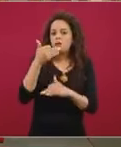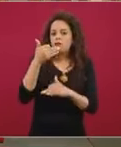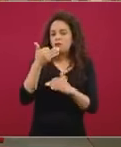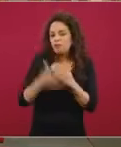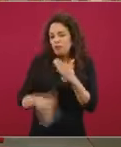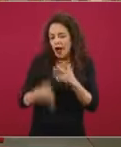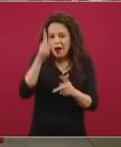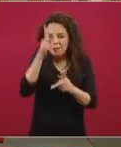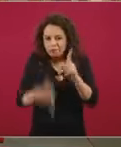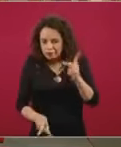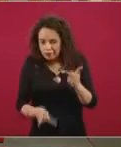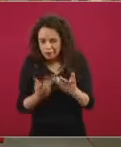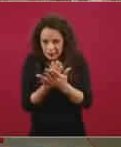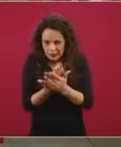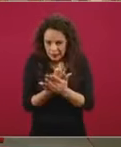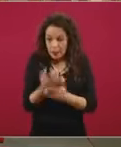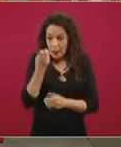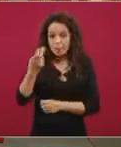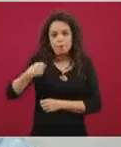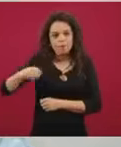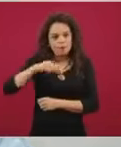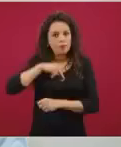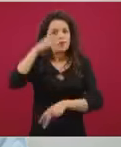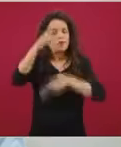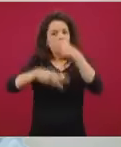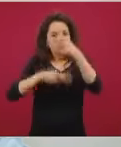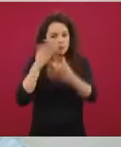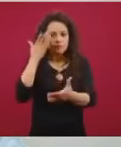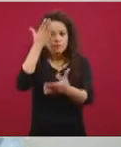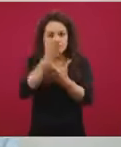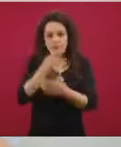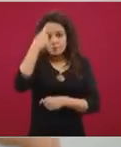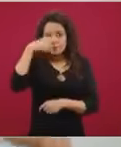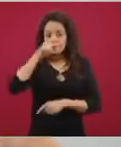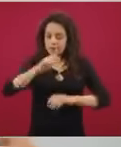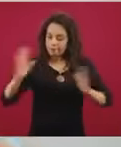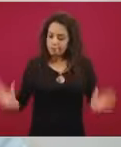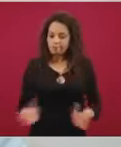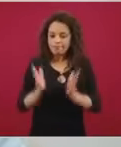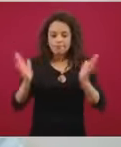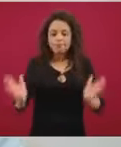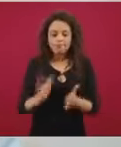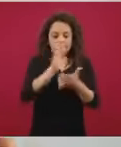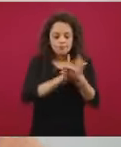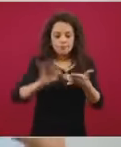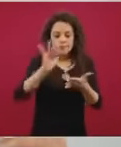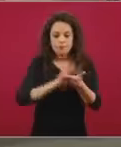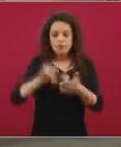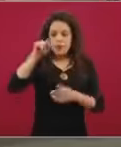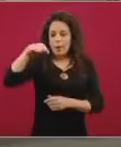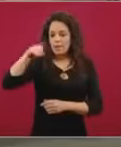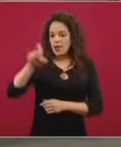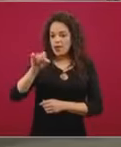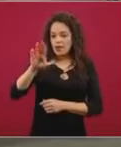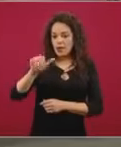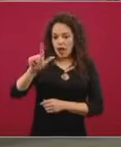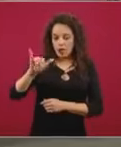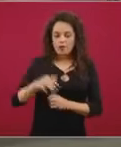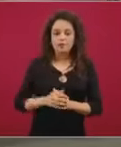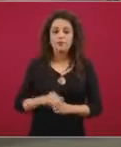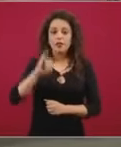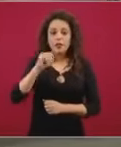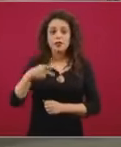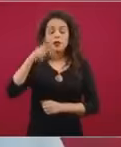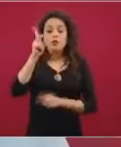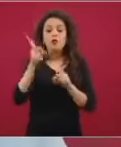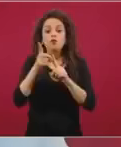nosotros fuimos y tuvimos una jornada de fomento a la lectura en Mexicali, y de ahí salió la inquietud, sí, pero a donde deberían de ir es a San